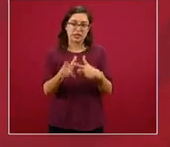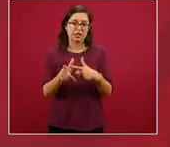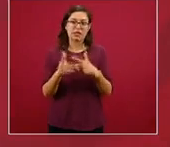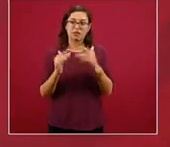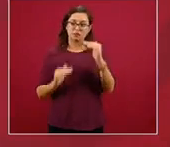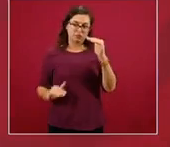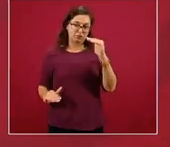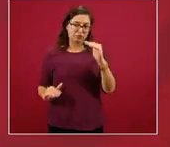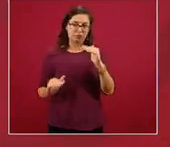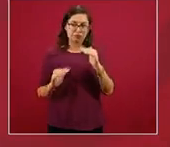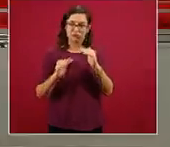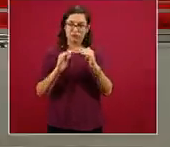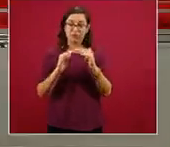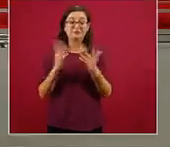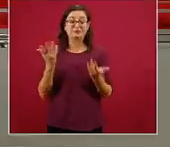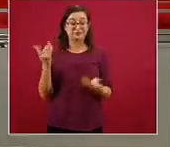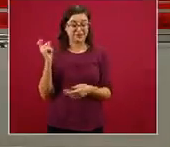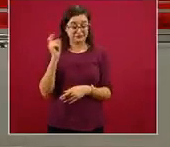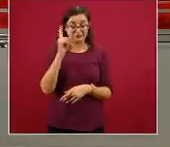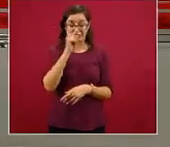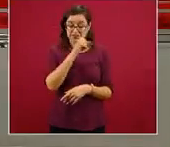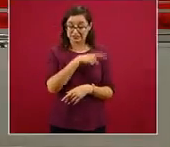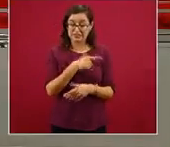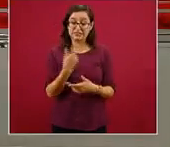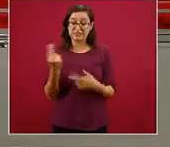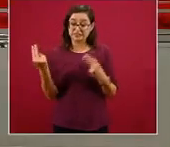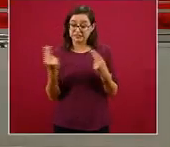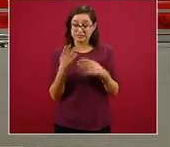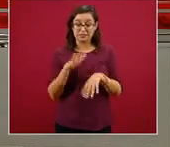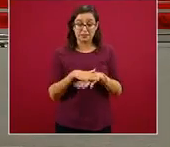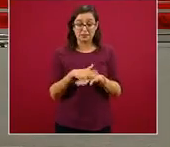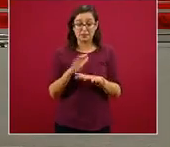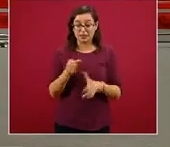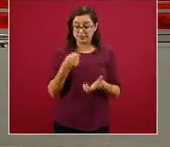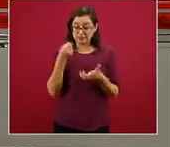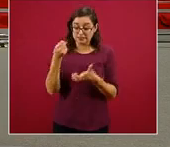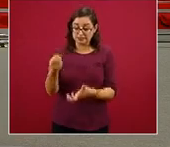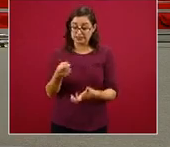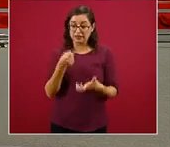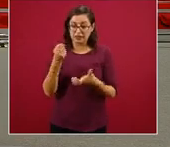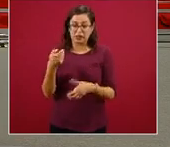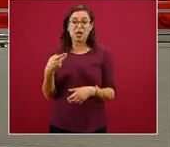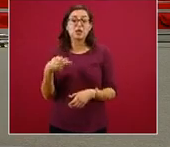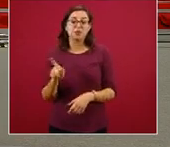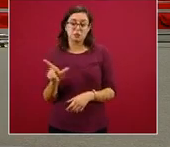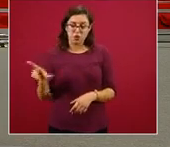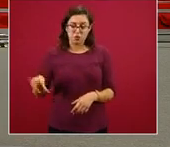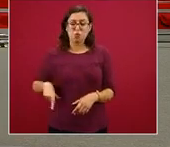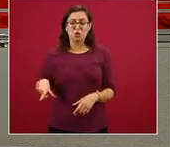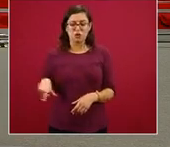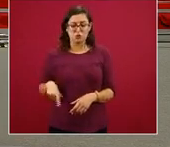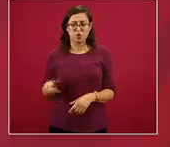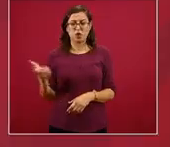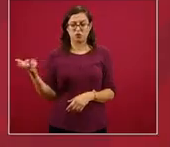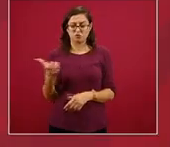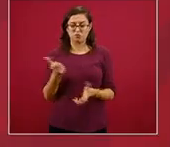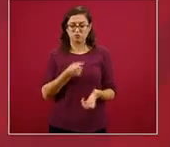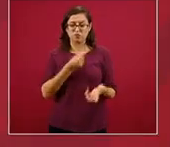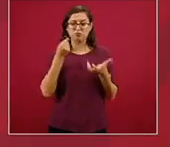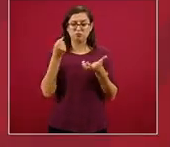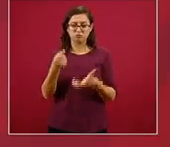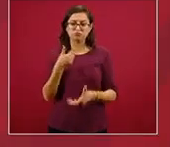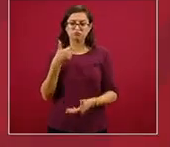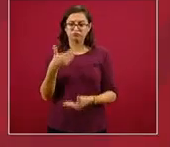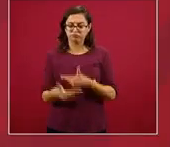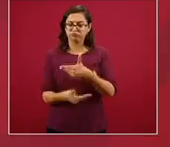la brecha. Es un gran reto, requiere de mucha inversión, pero este gobierno está dispuesto a realizarlo y a